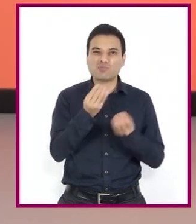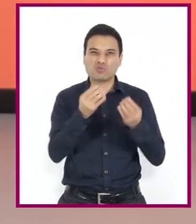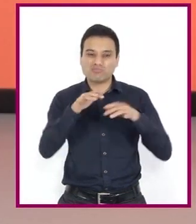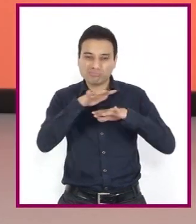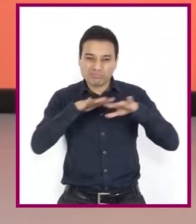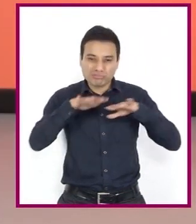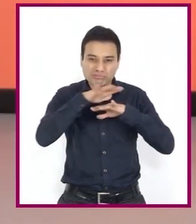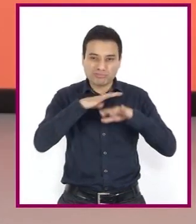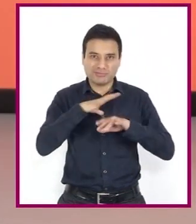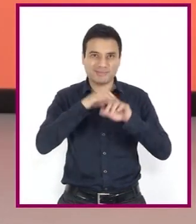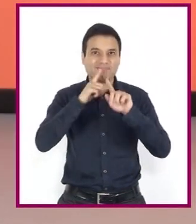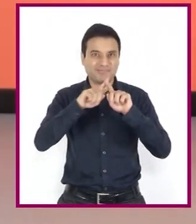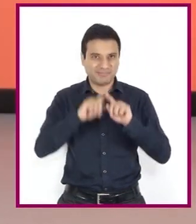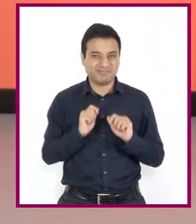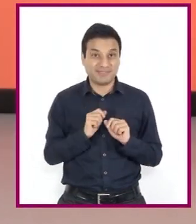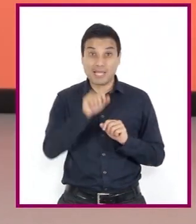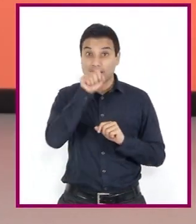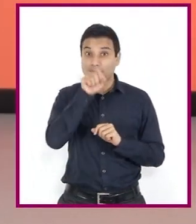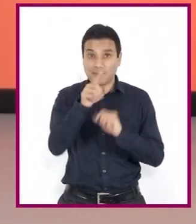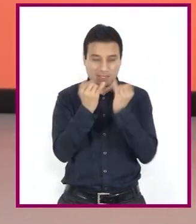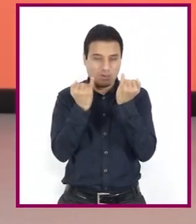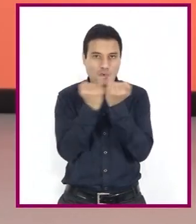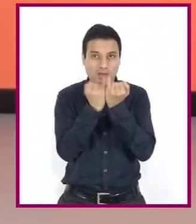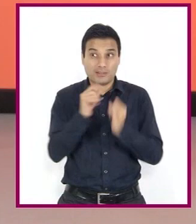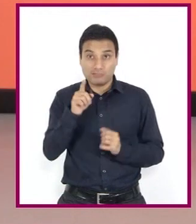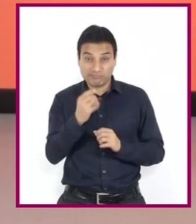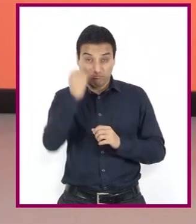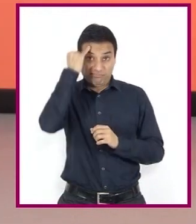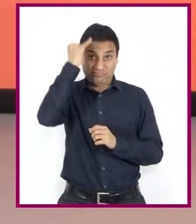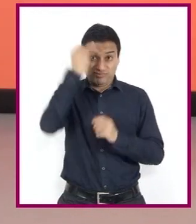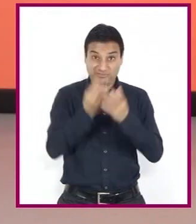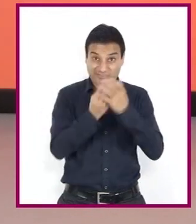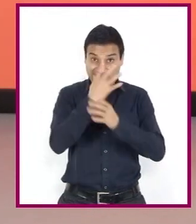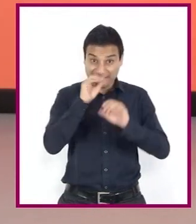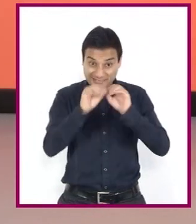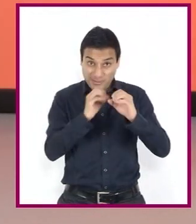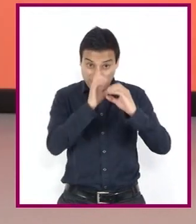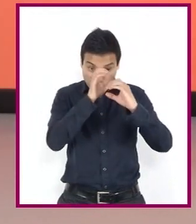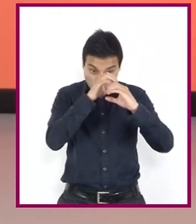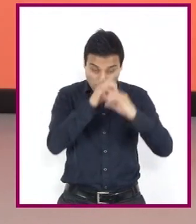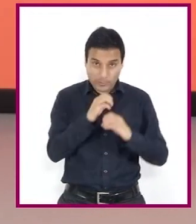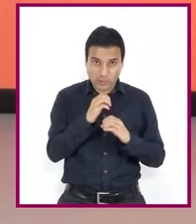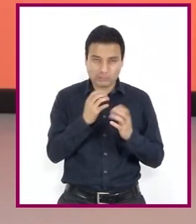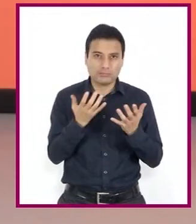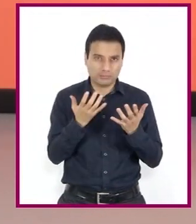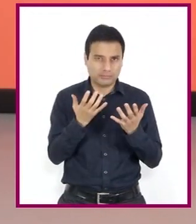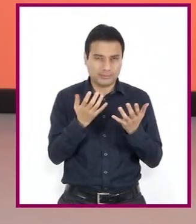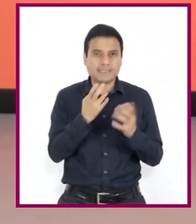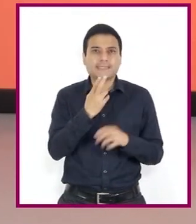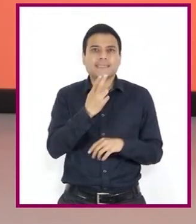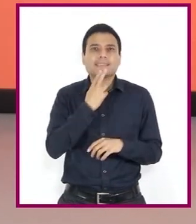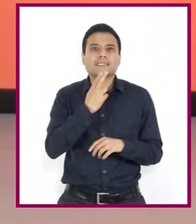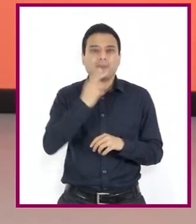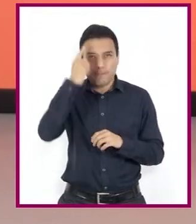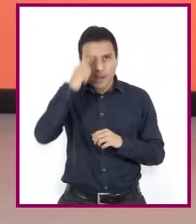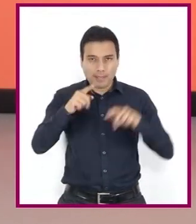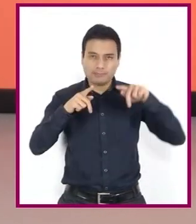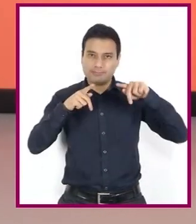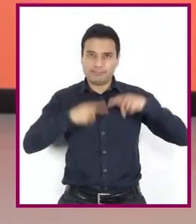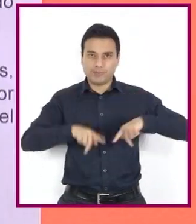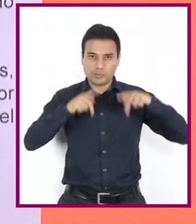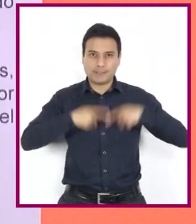También podemos decir que la invención del microscopio contribuyó en la construcción del conocimiento